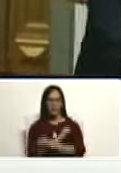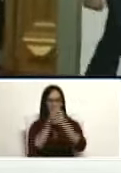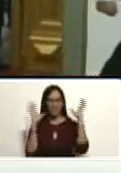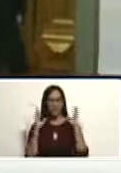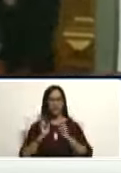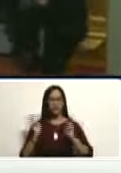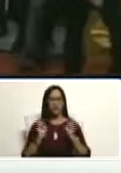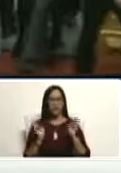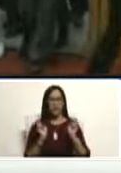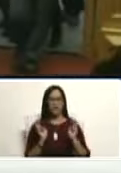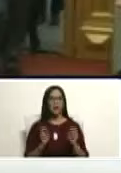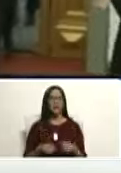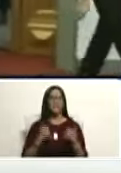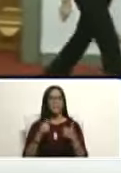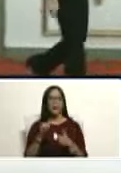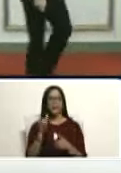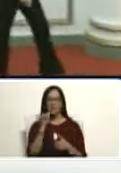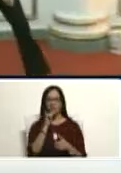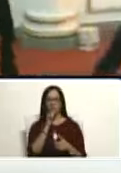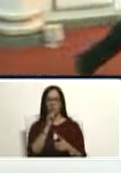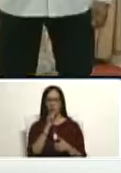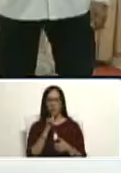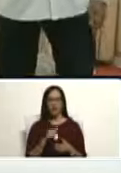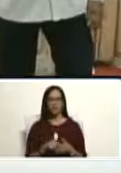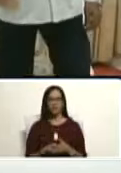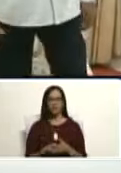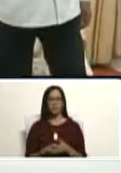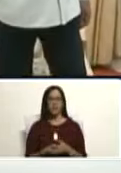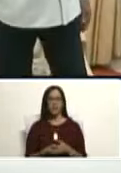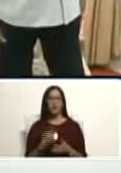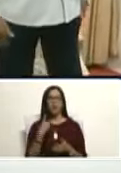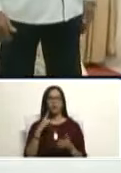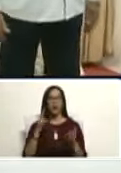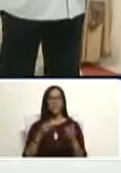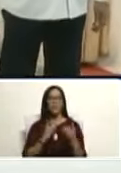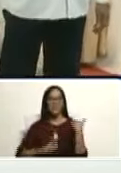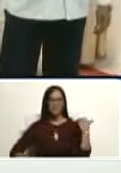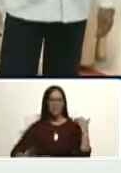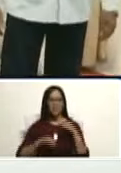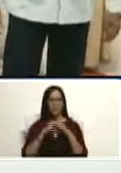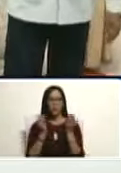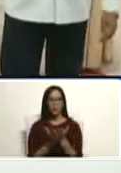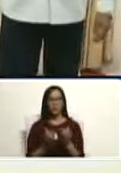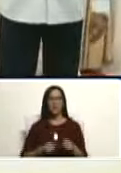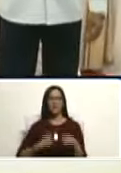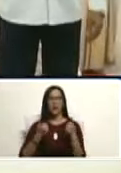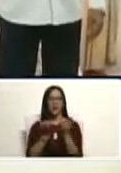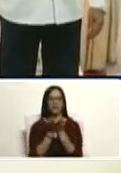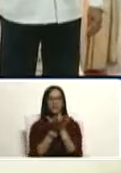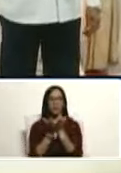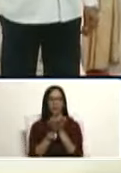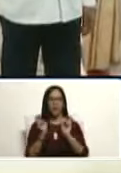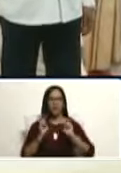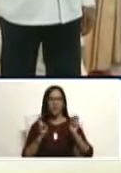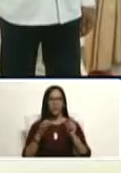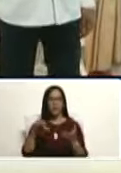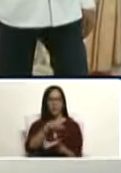tema, más informado. Creo que es uno de los presidentes del mundo que más ha estudiado el tema de la emergencia